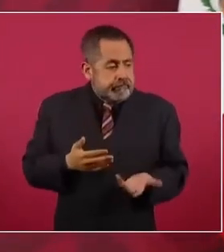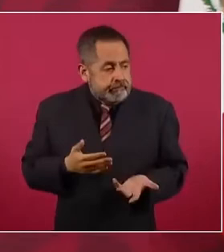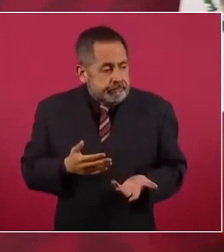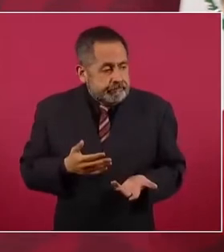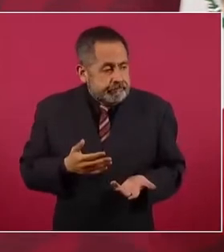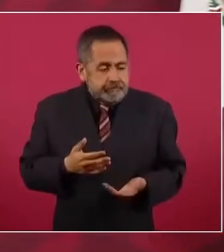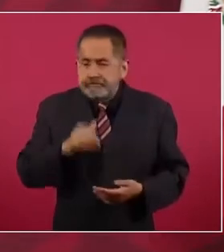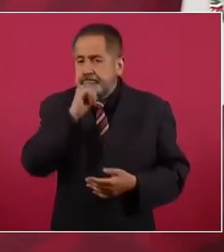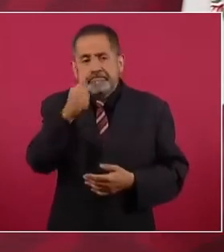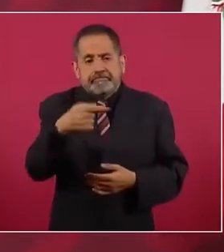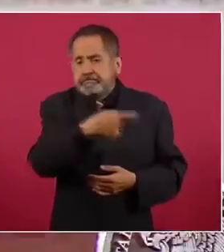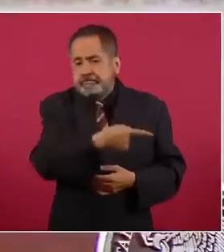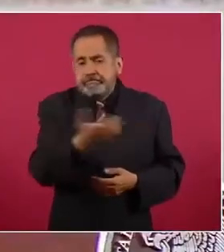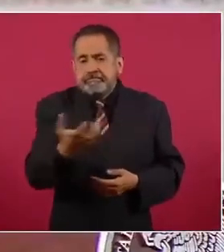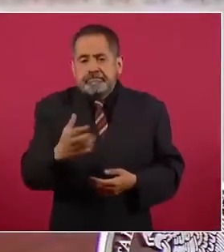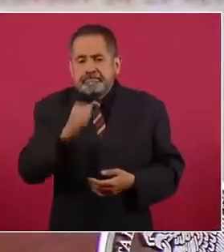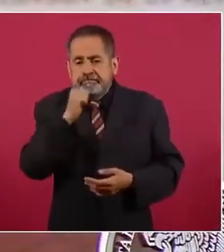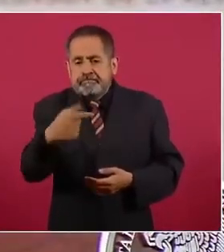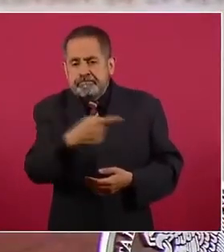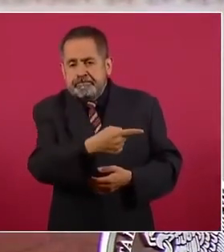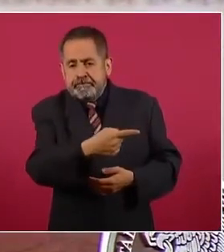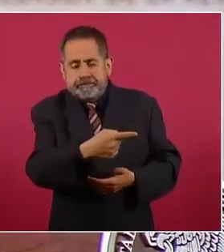Nada,